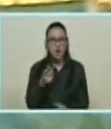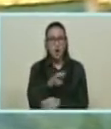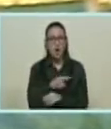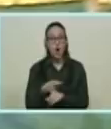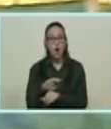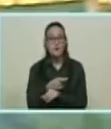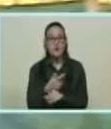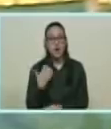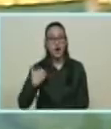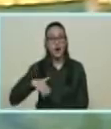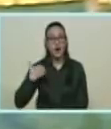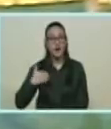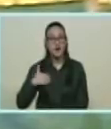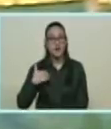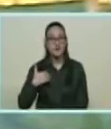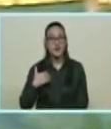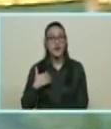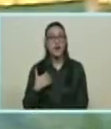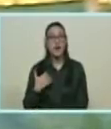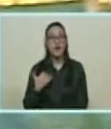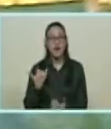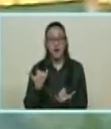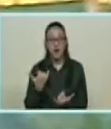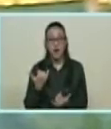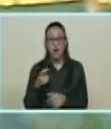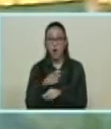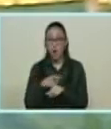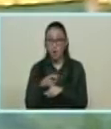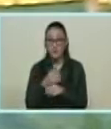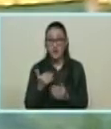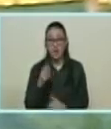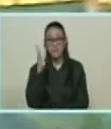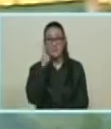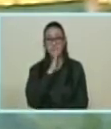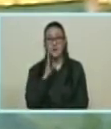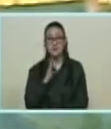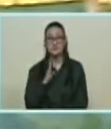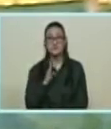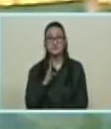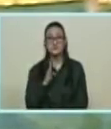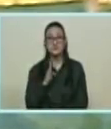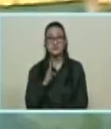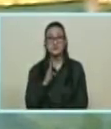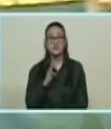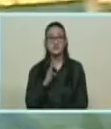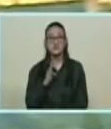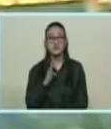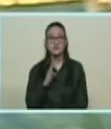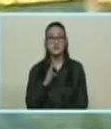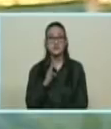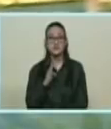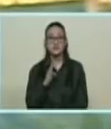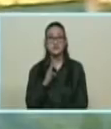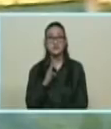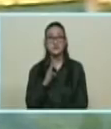de Canadá y el gobierno no electo de Brasil acataron